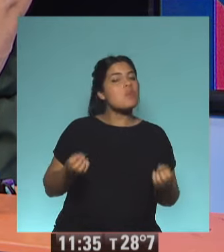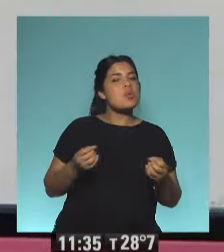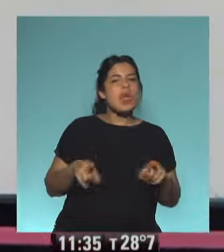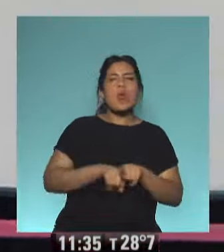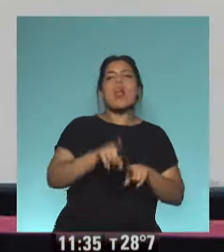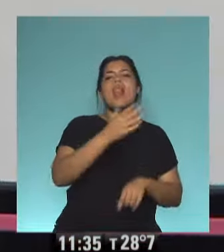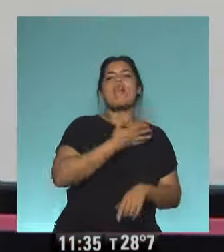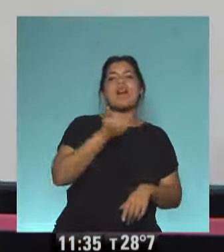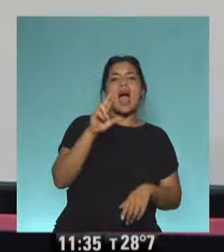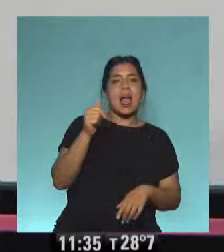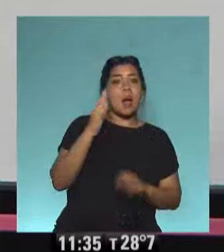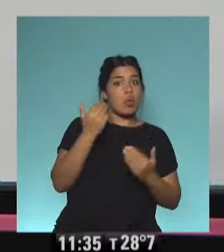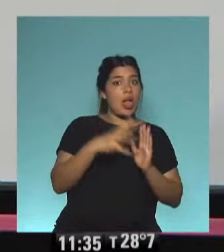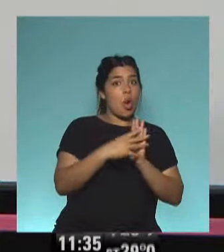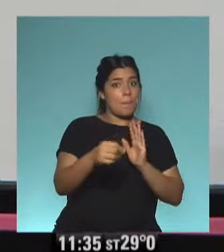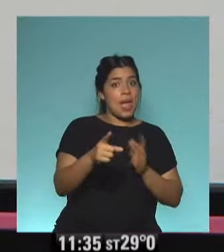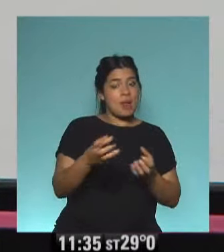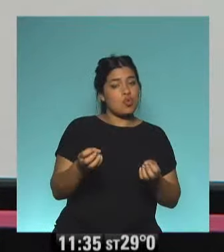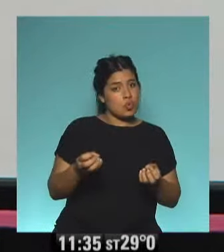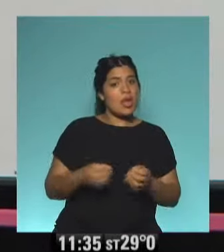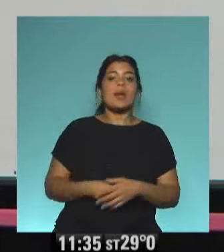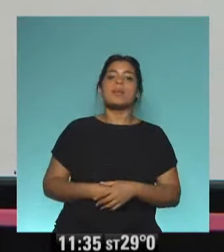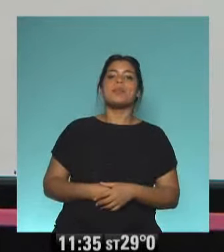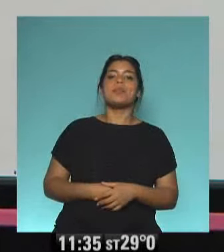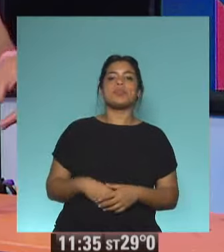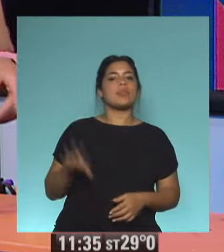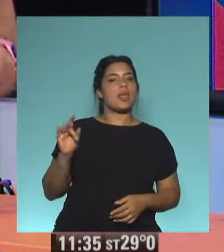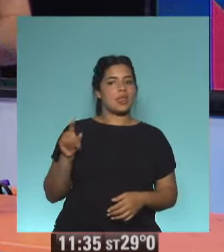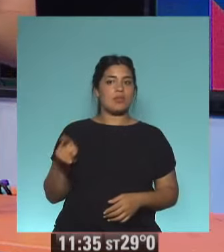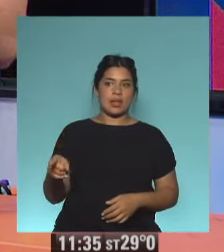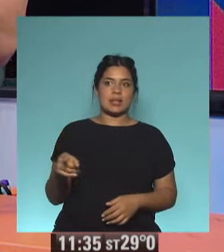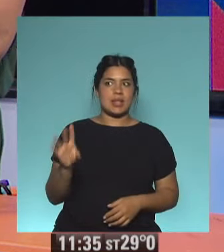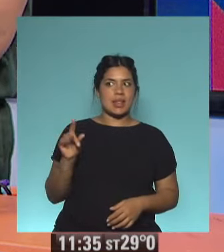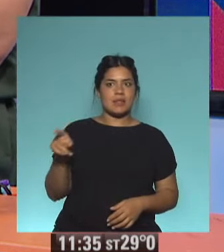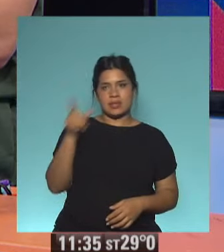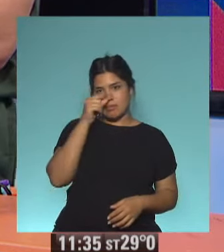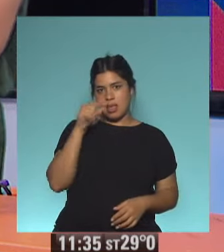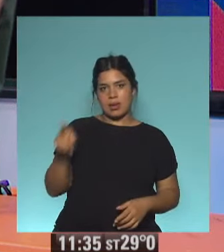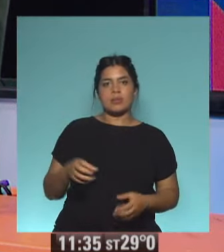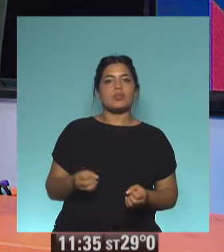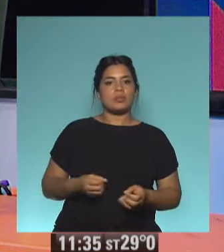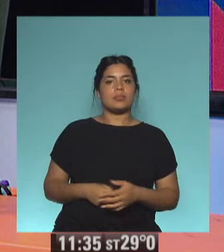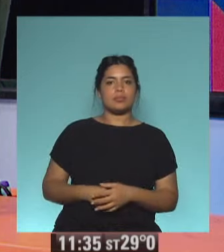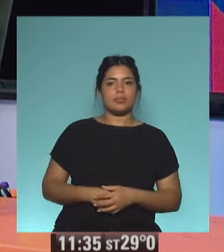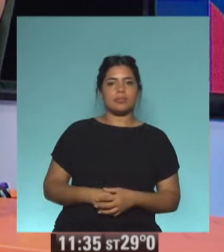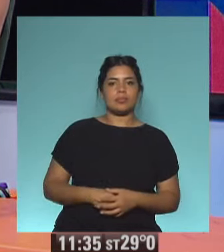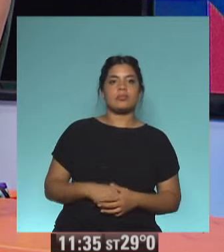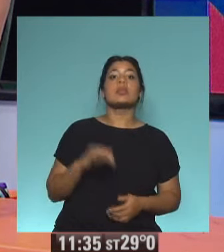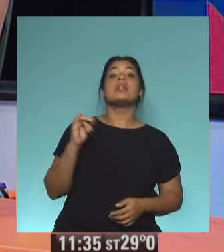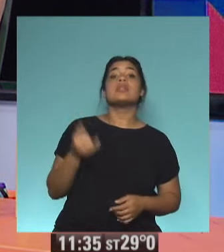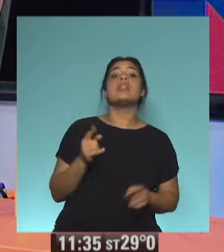el jardín. Claro, porque... ¡Uy, mirá esto! Así es como... Ese es muy difícil. Como este que tiene... Sí, como estos. Como con